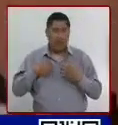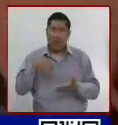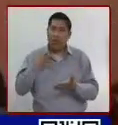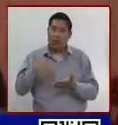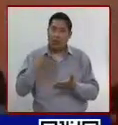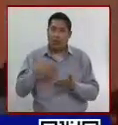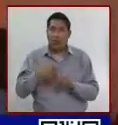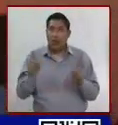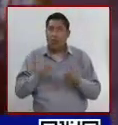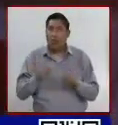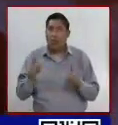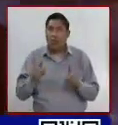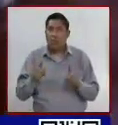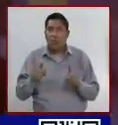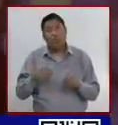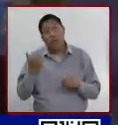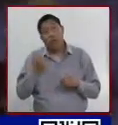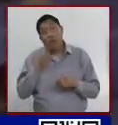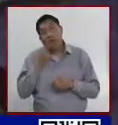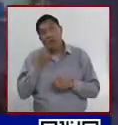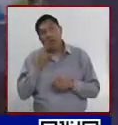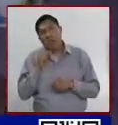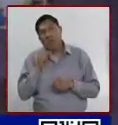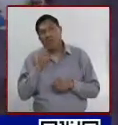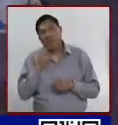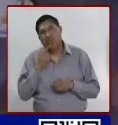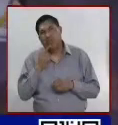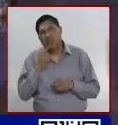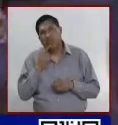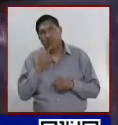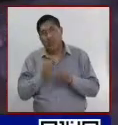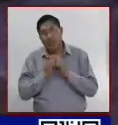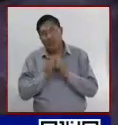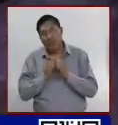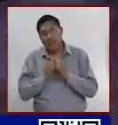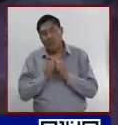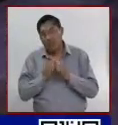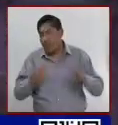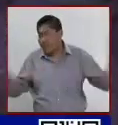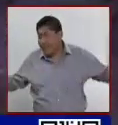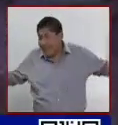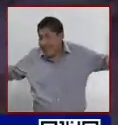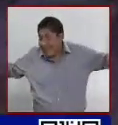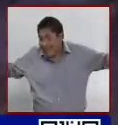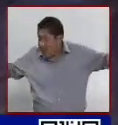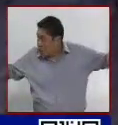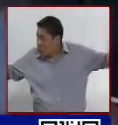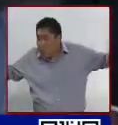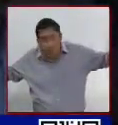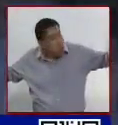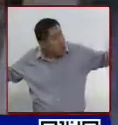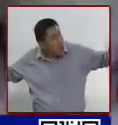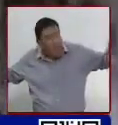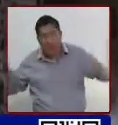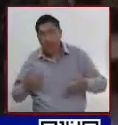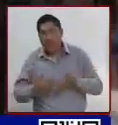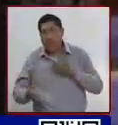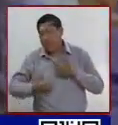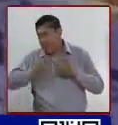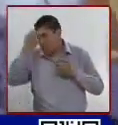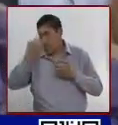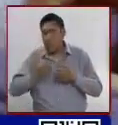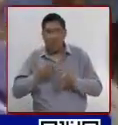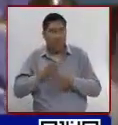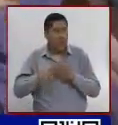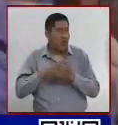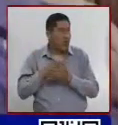eso. Pero por otro lado digo, no, y aquí estamos juntos, estamos aquí. Y aunque me hagan renegar, aunque a